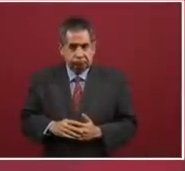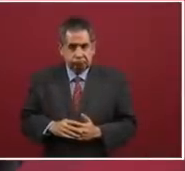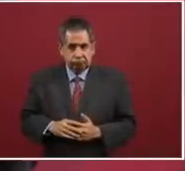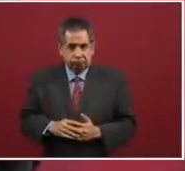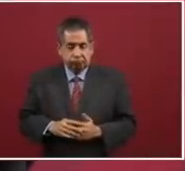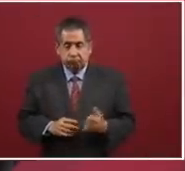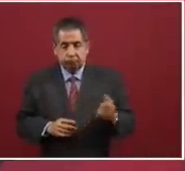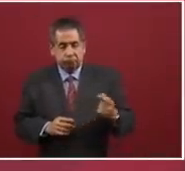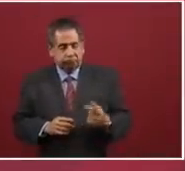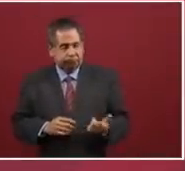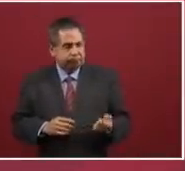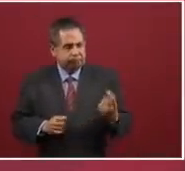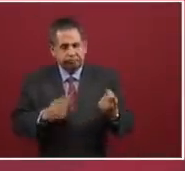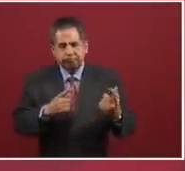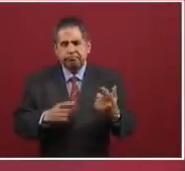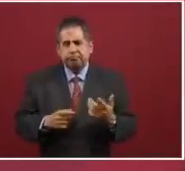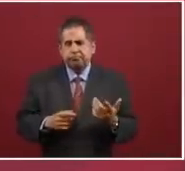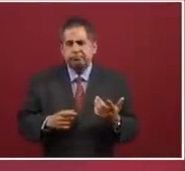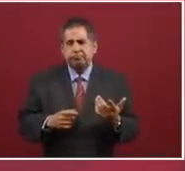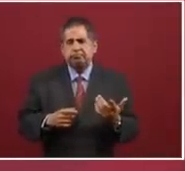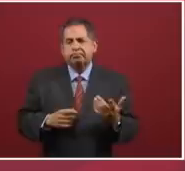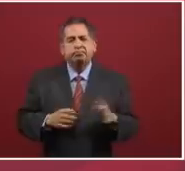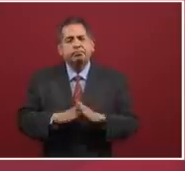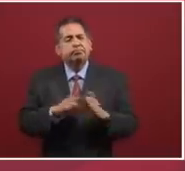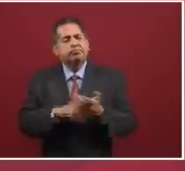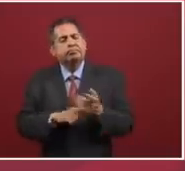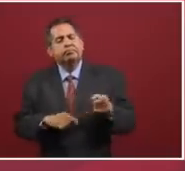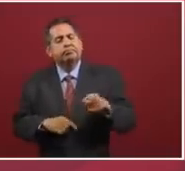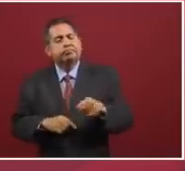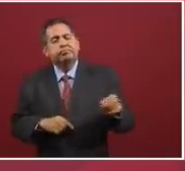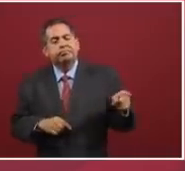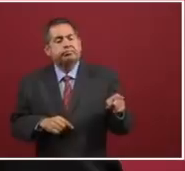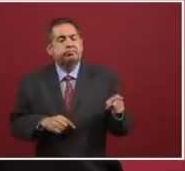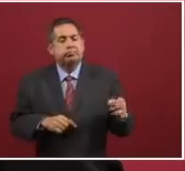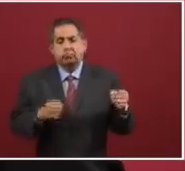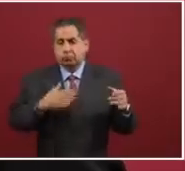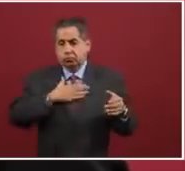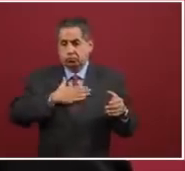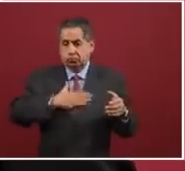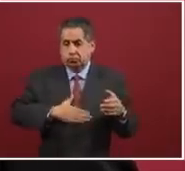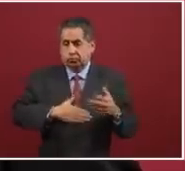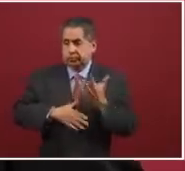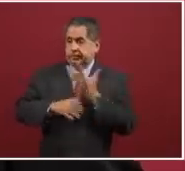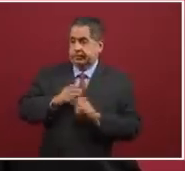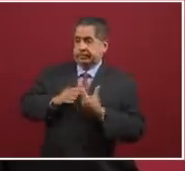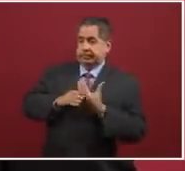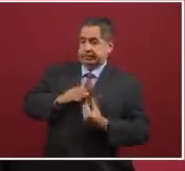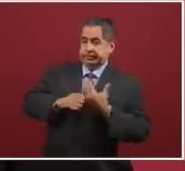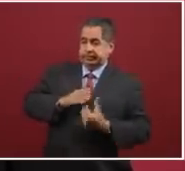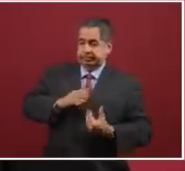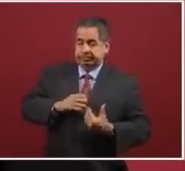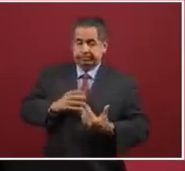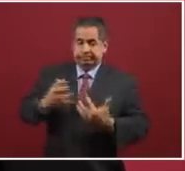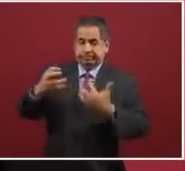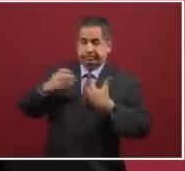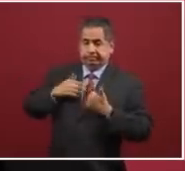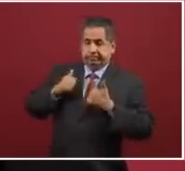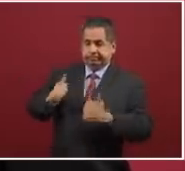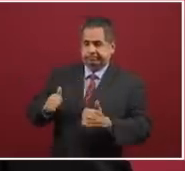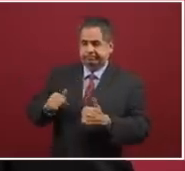evadir la acción de la justicia durante algún tiempo,